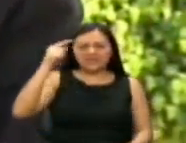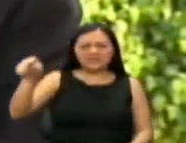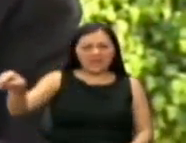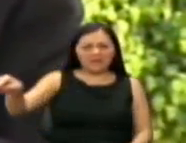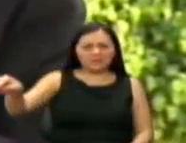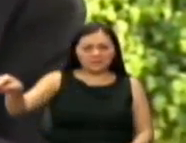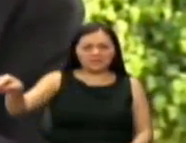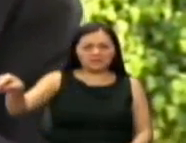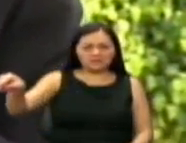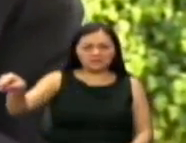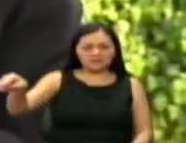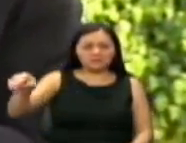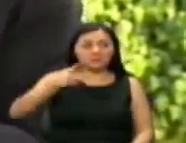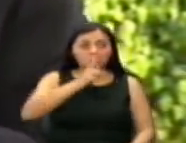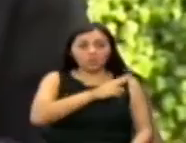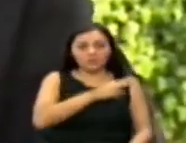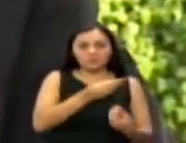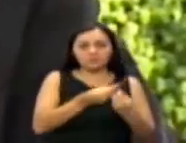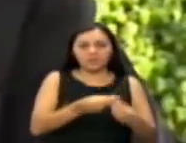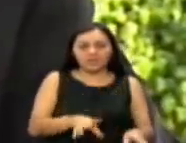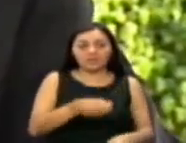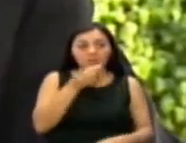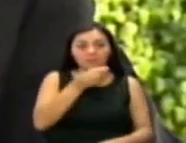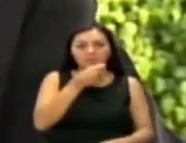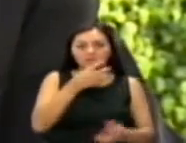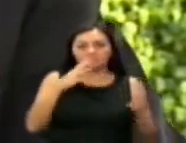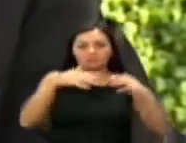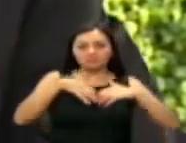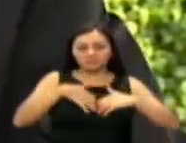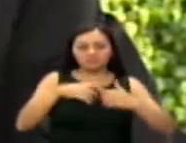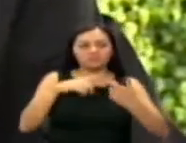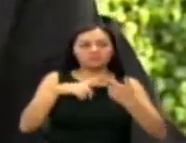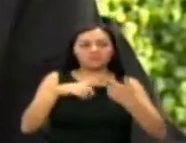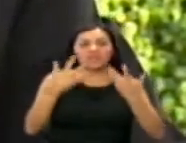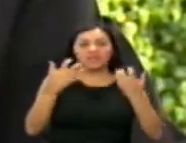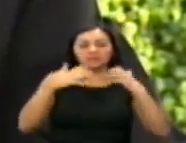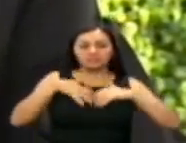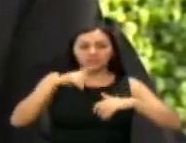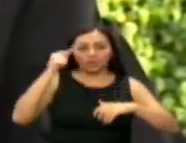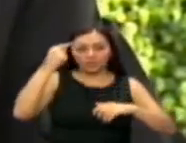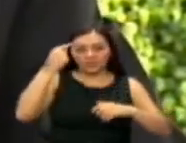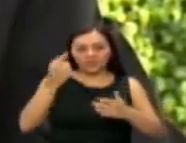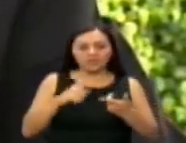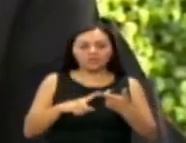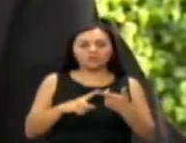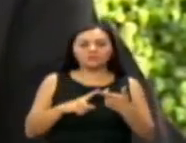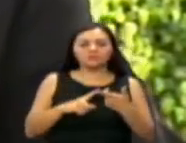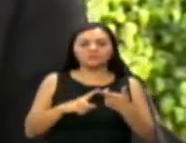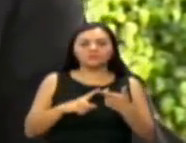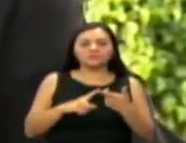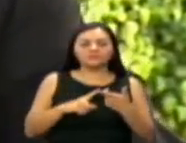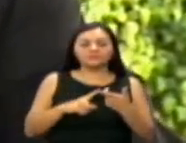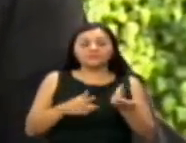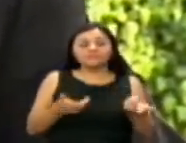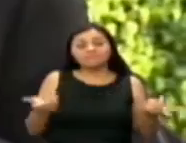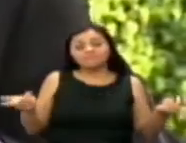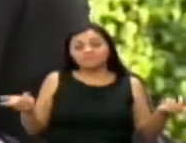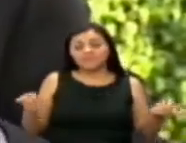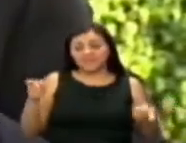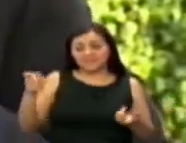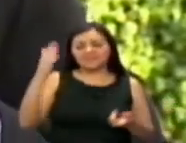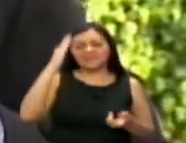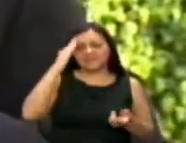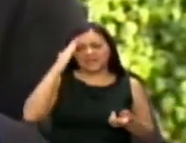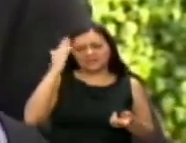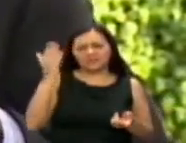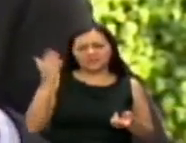IHH, en las manos de los periodistas de siempre, que quieren hacerle daño al gobierno y por eso destruyen cualquier cosa, ¿no?, así sean cosas tan